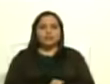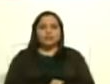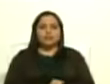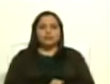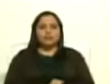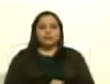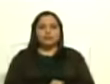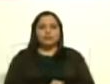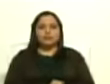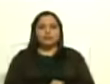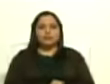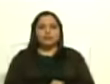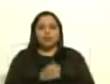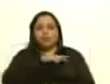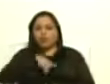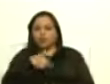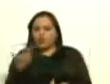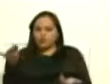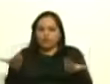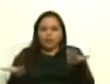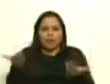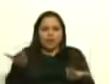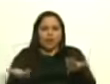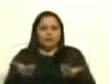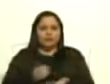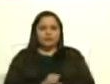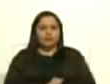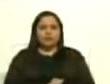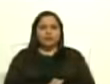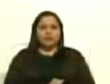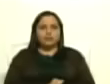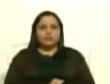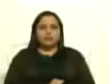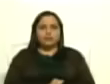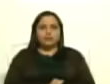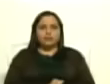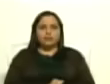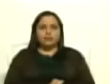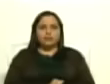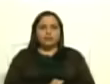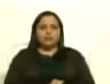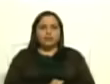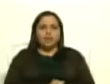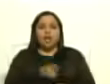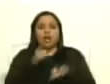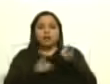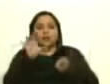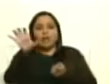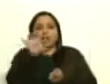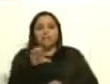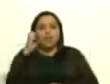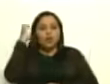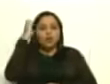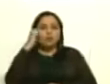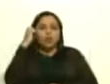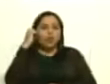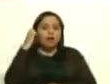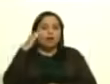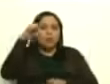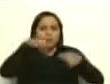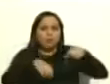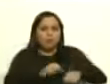Nosotros, Marco, hemos hecho una comparación. Países, bombas que cayeron en algunos países europeos durante la Segunda Guerra